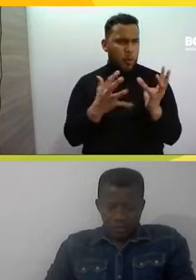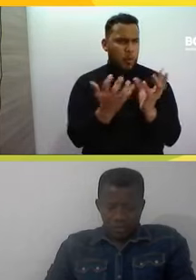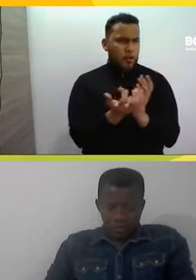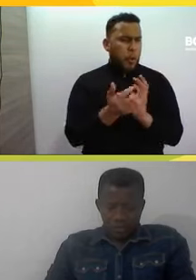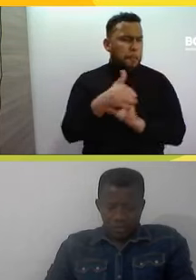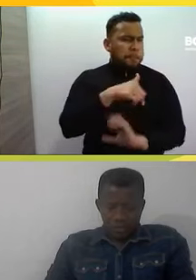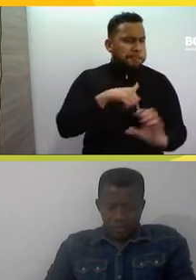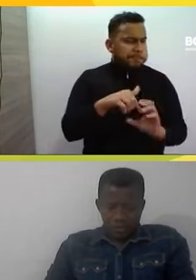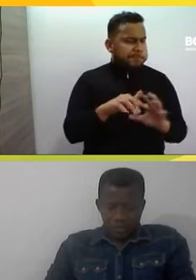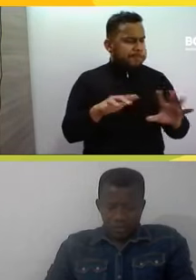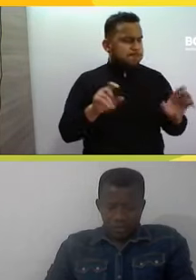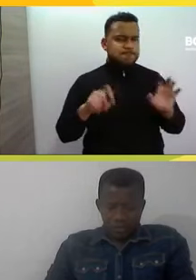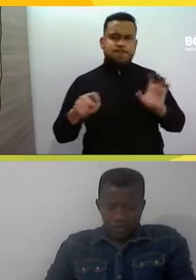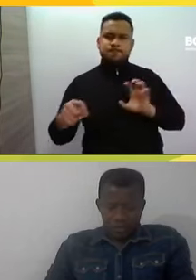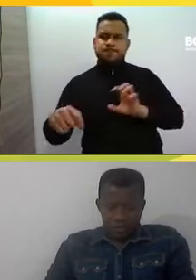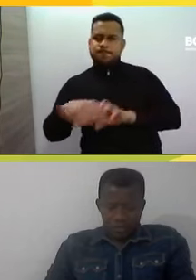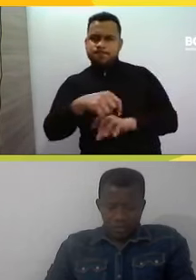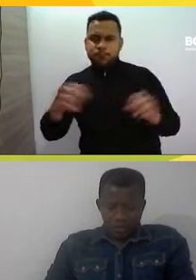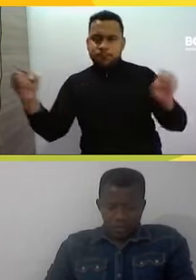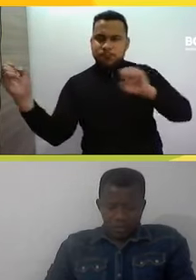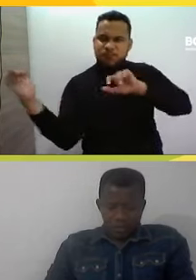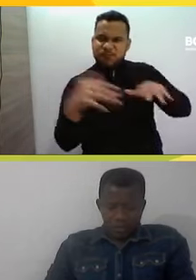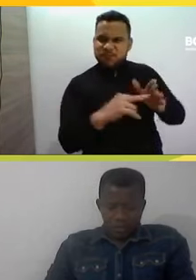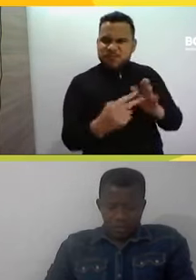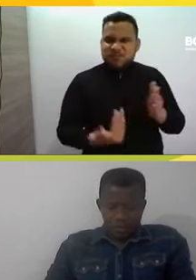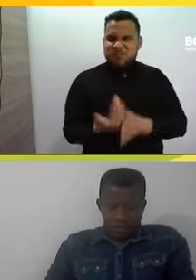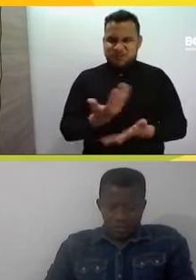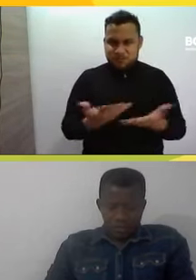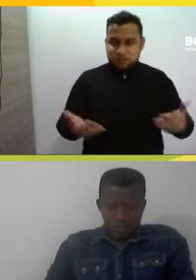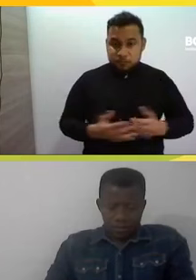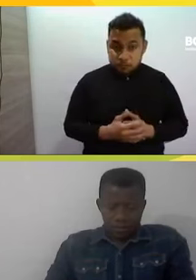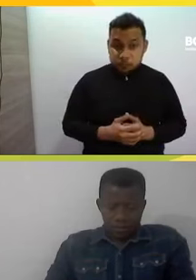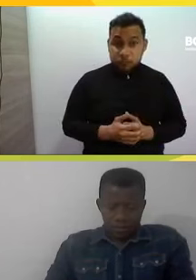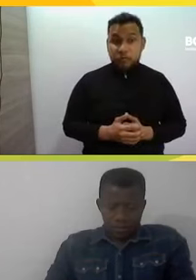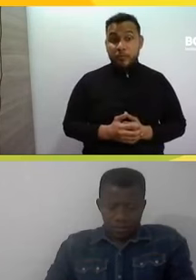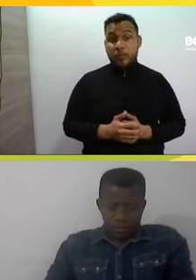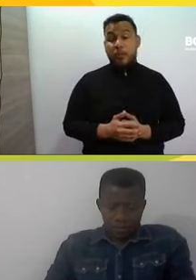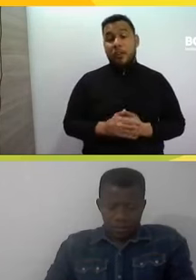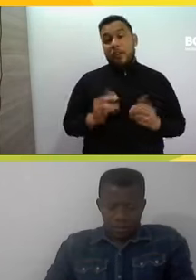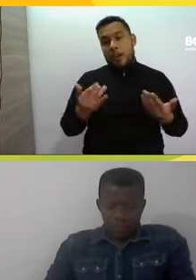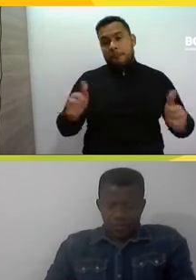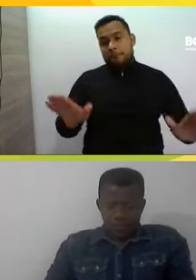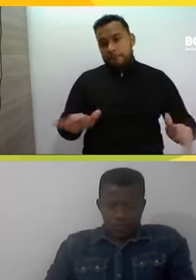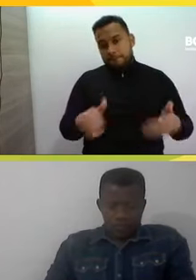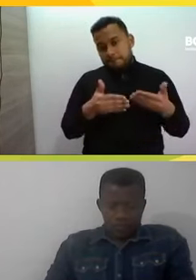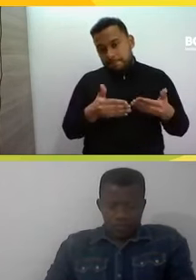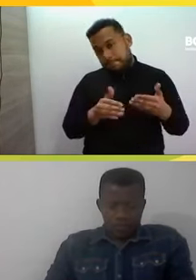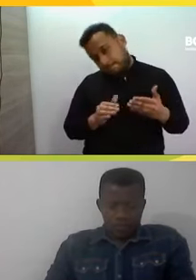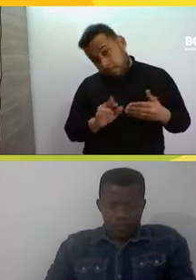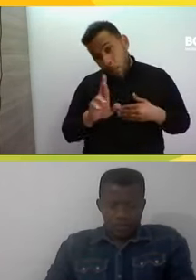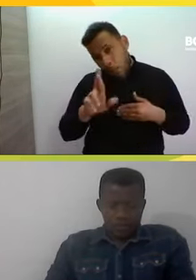globalizado. Ya cerrando, porque ojalá y pudiéramos seguir